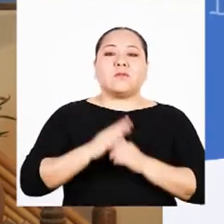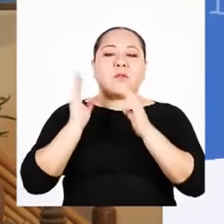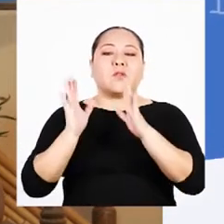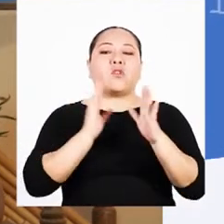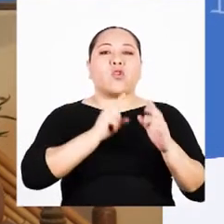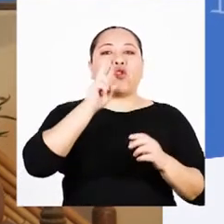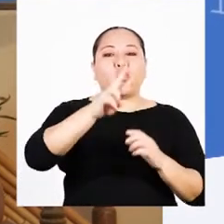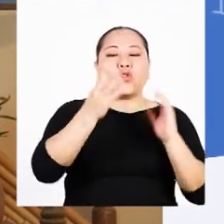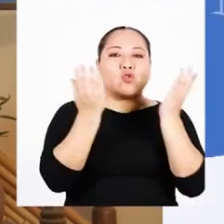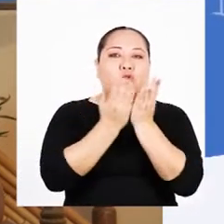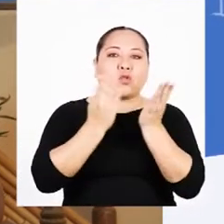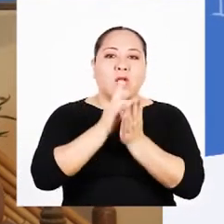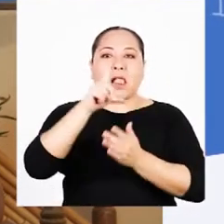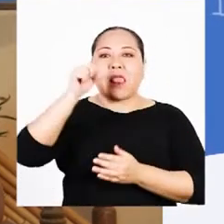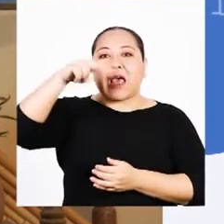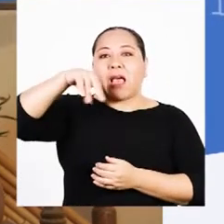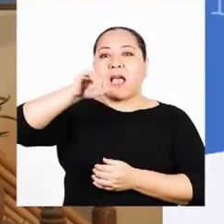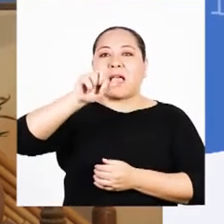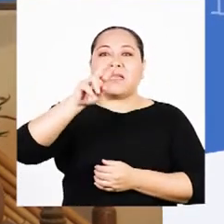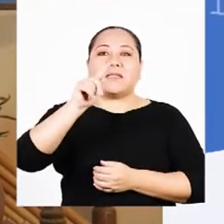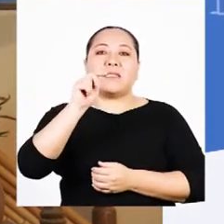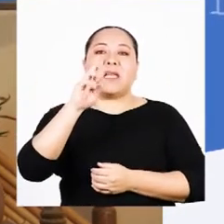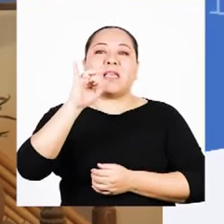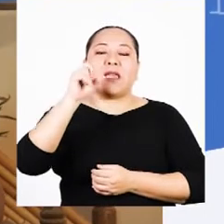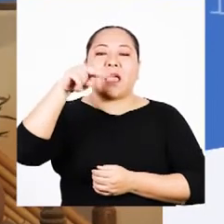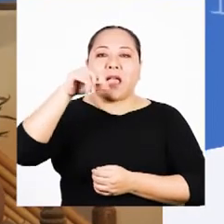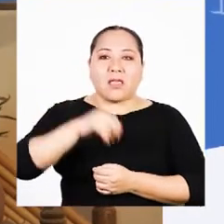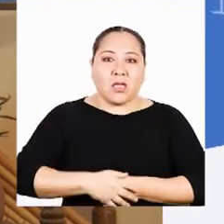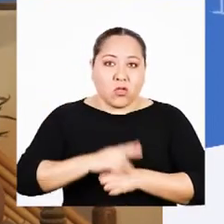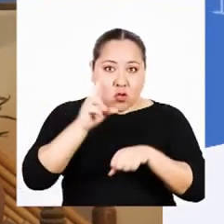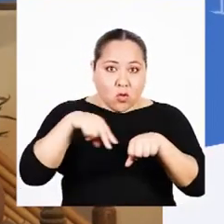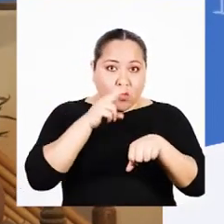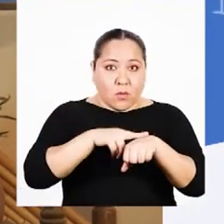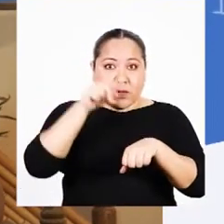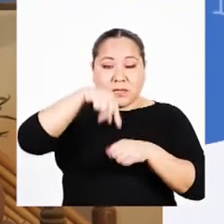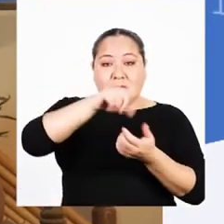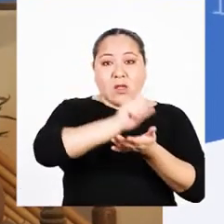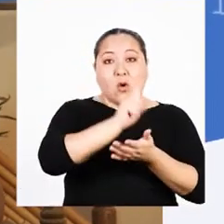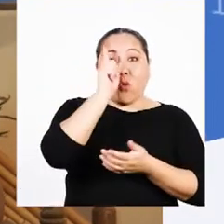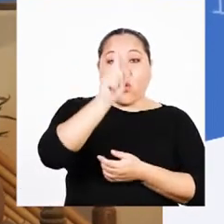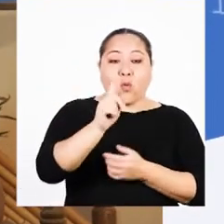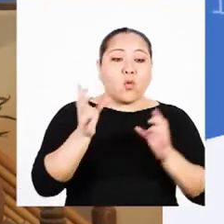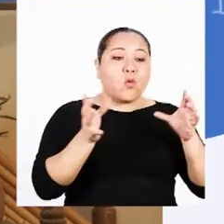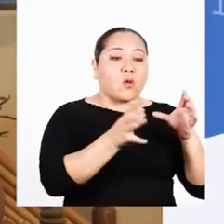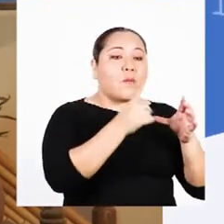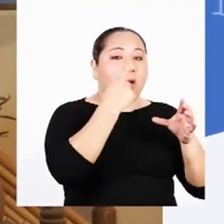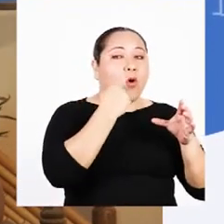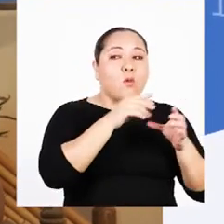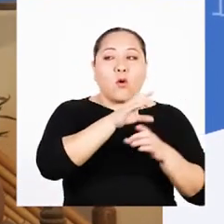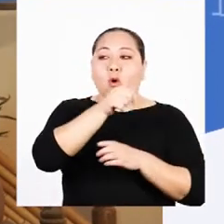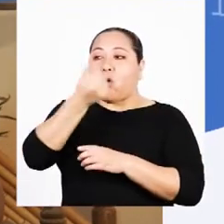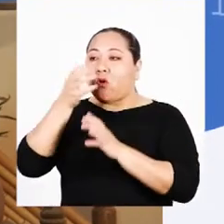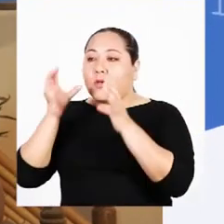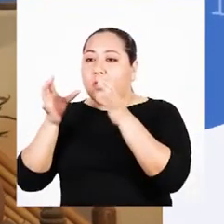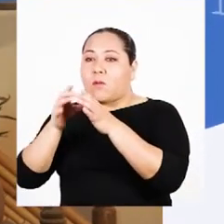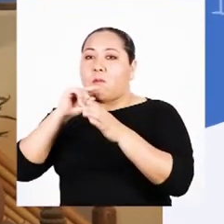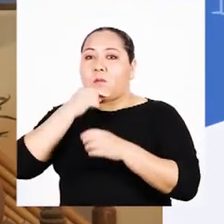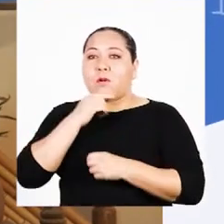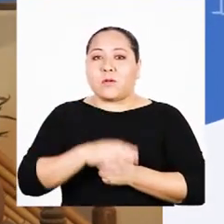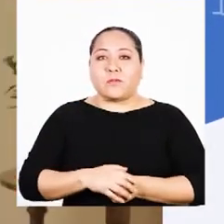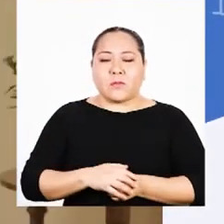se organizaron 2 escuelas lancasterianas normales en Lima, una para hombres y otras para